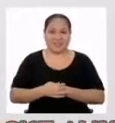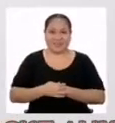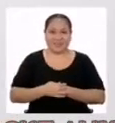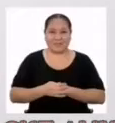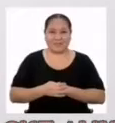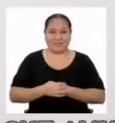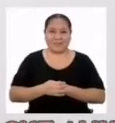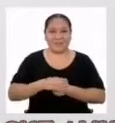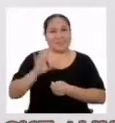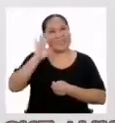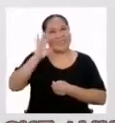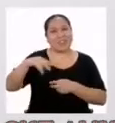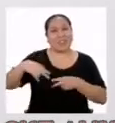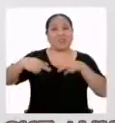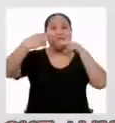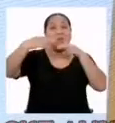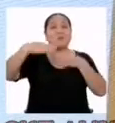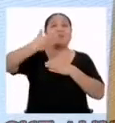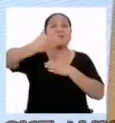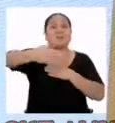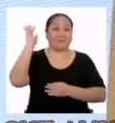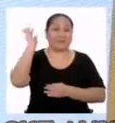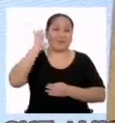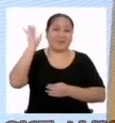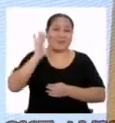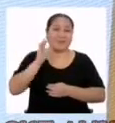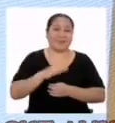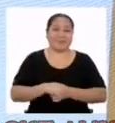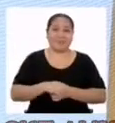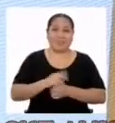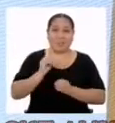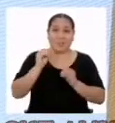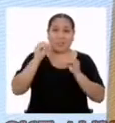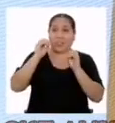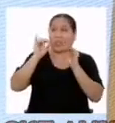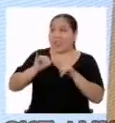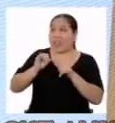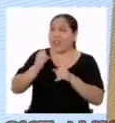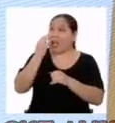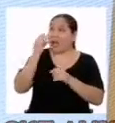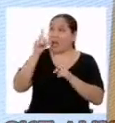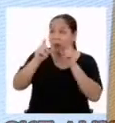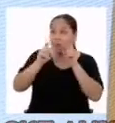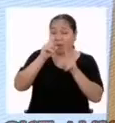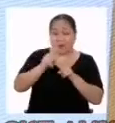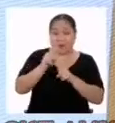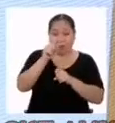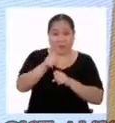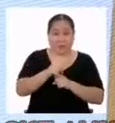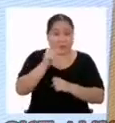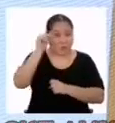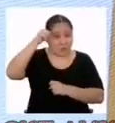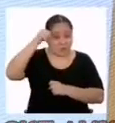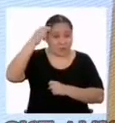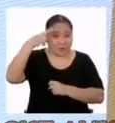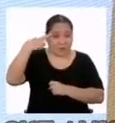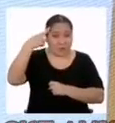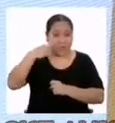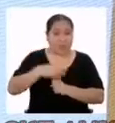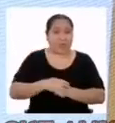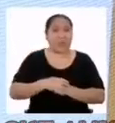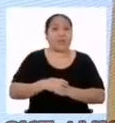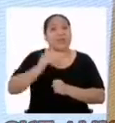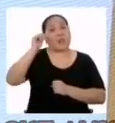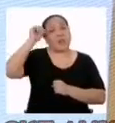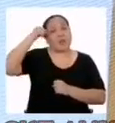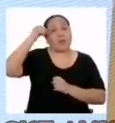secundaria. Nos vemos pronto. Acá te dejo algunas preguntas para reflexionar. Recuerda que siempre es importante tener